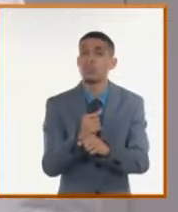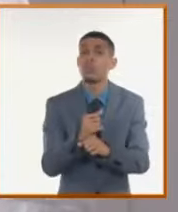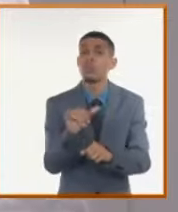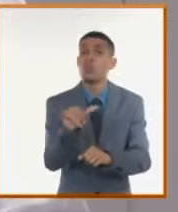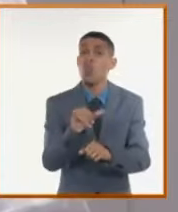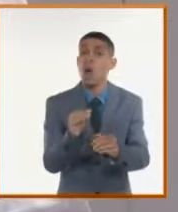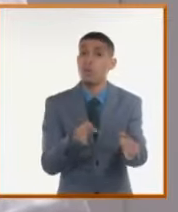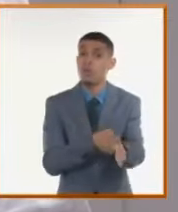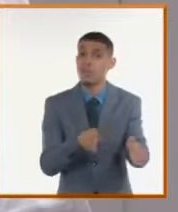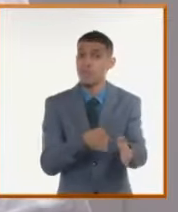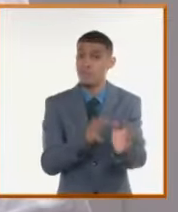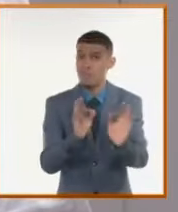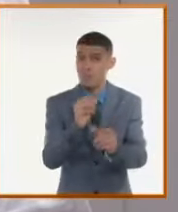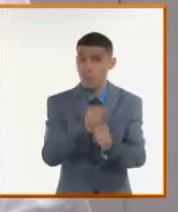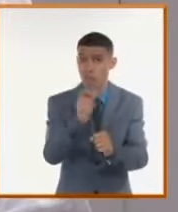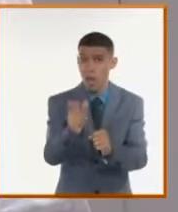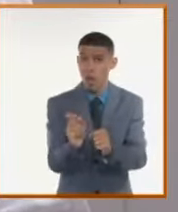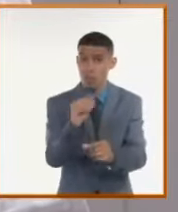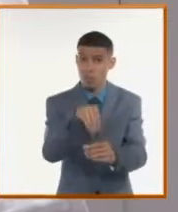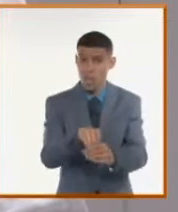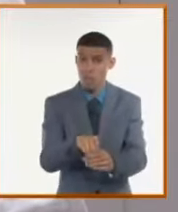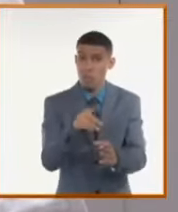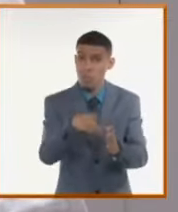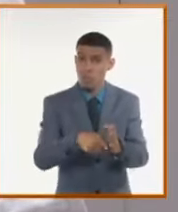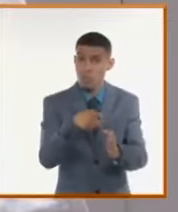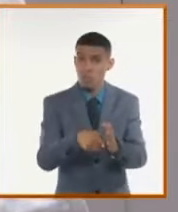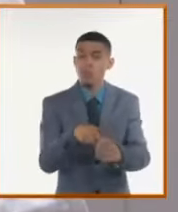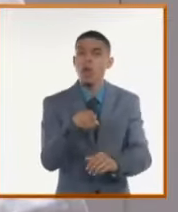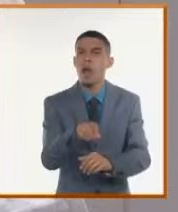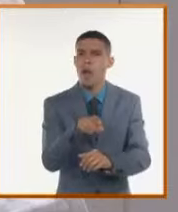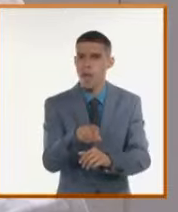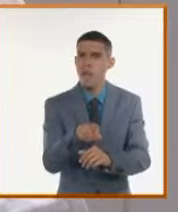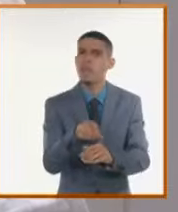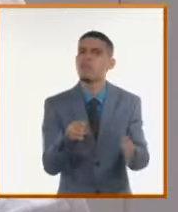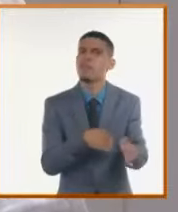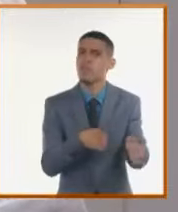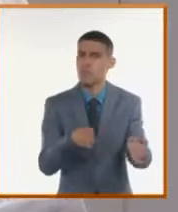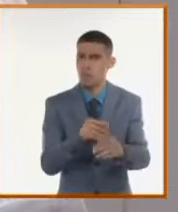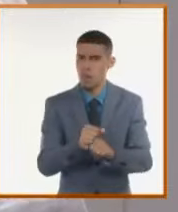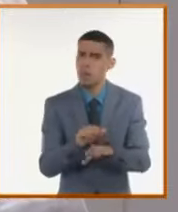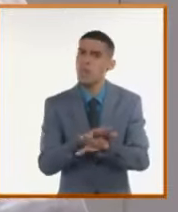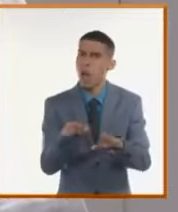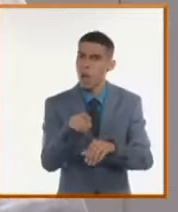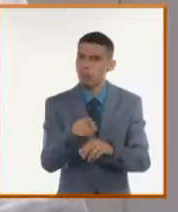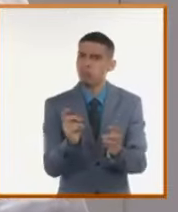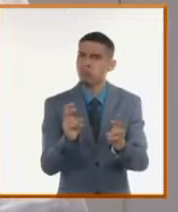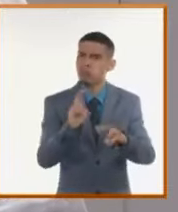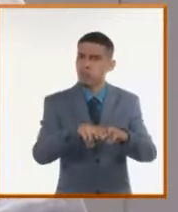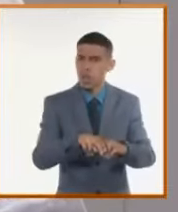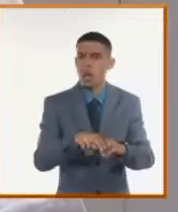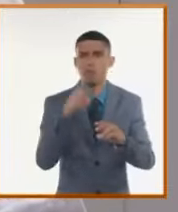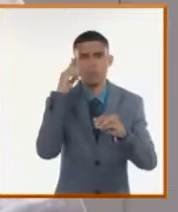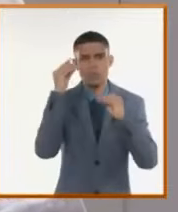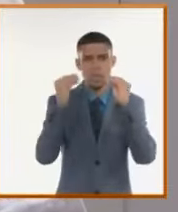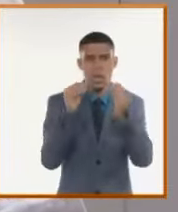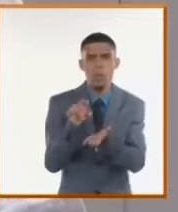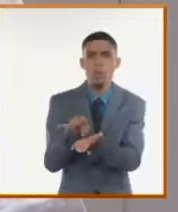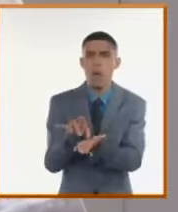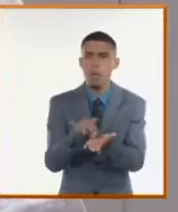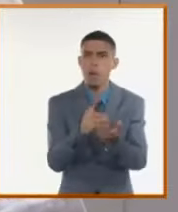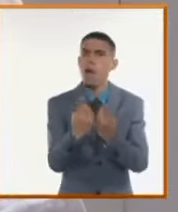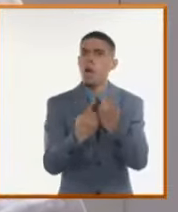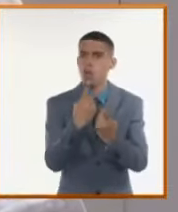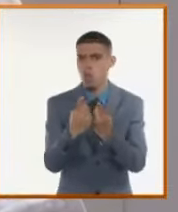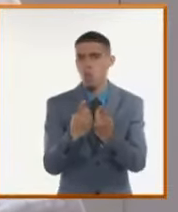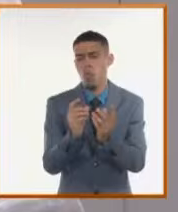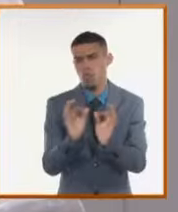personal propio de ferrocarril que en sus momentos fueron analizados y sobre todo a la población se dio la respuesta